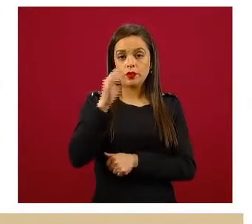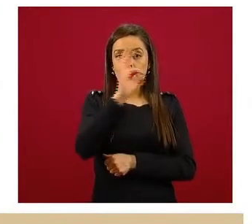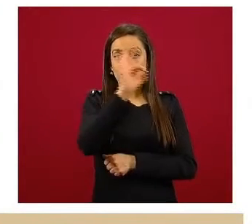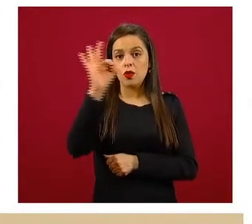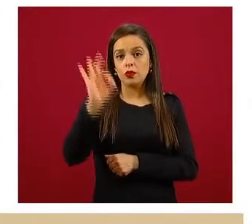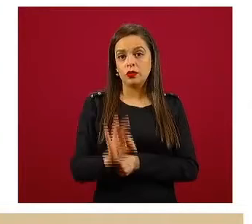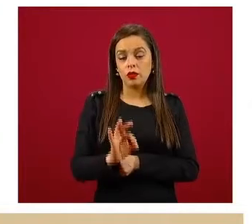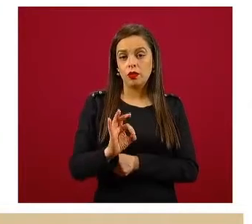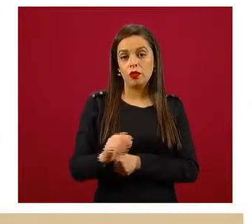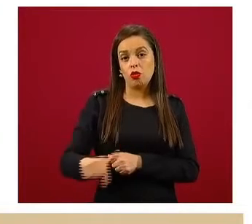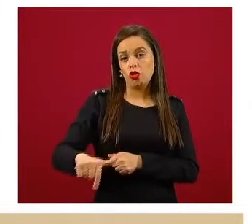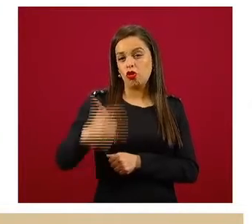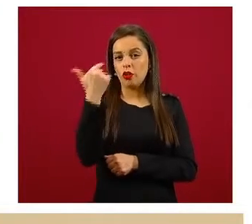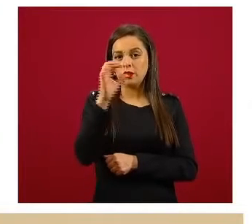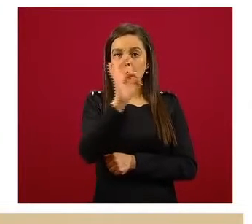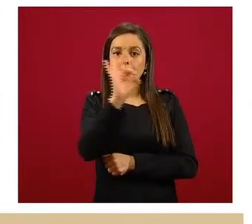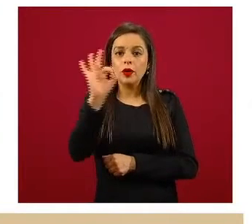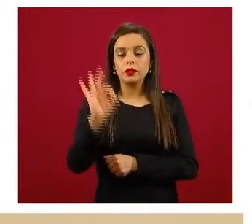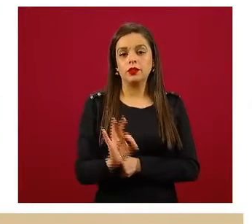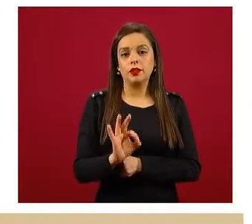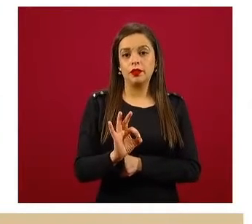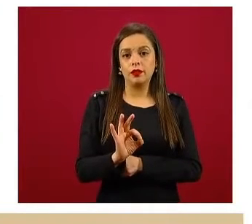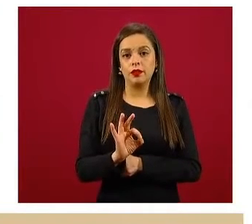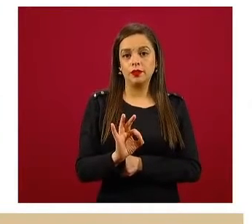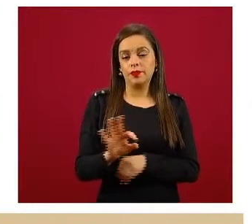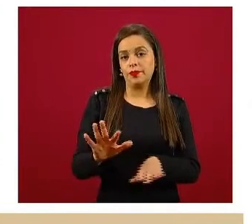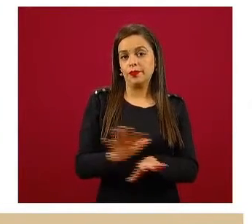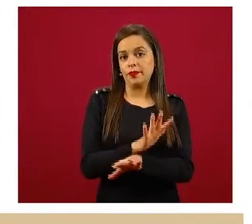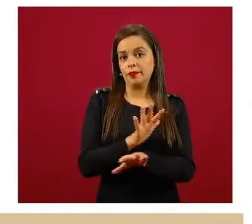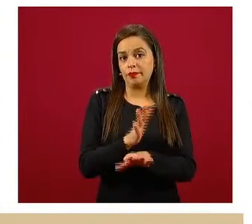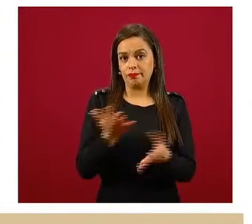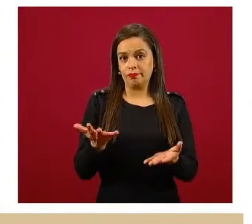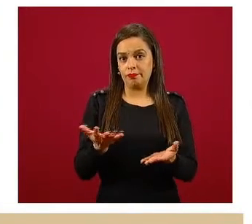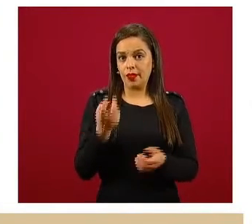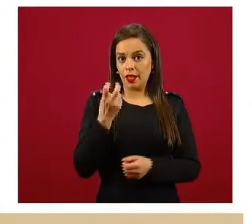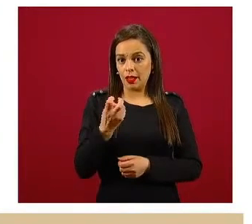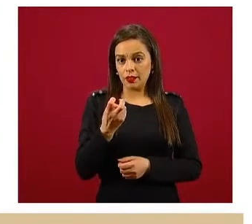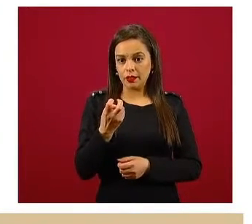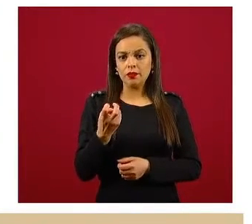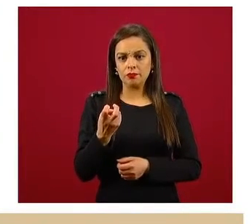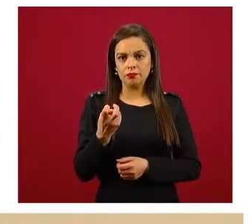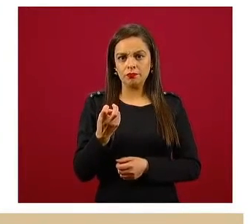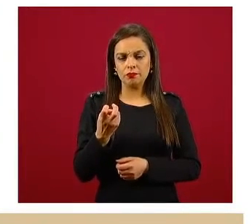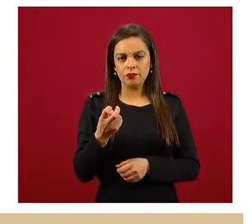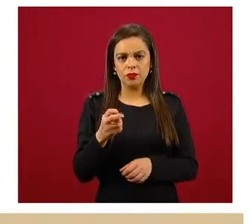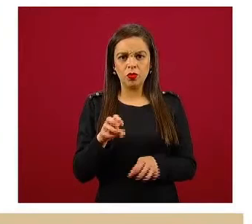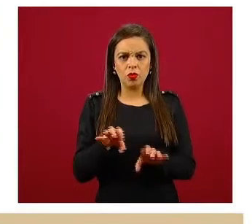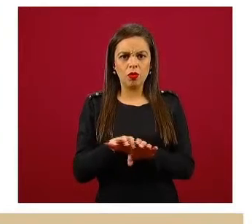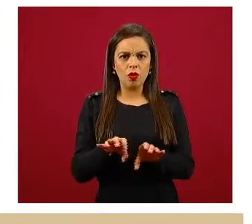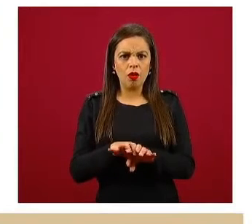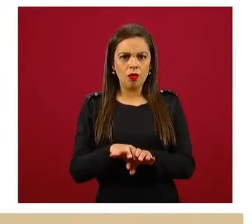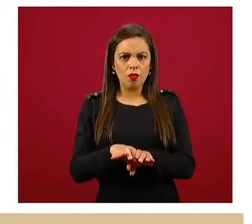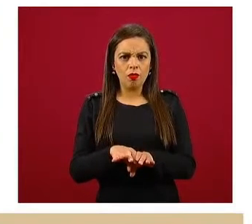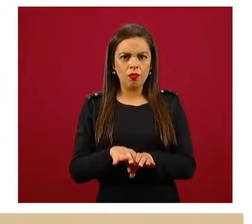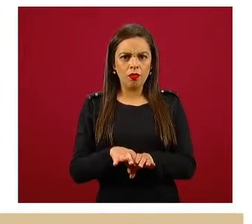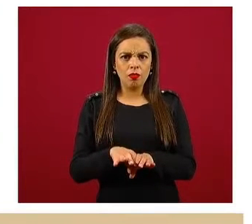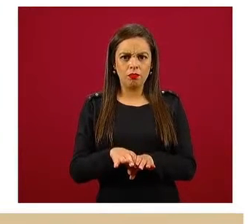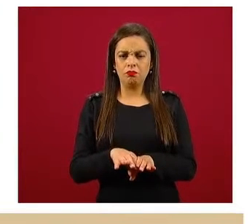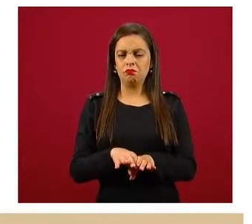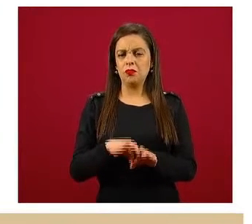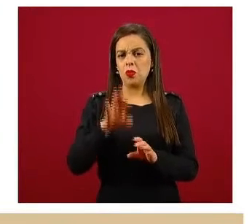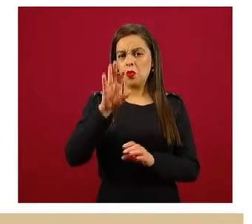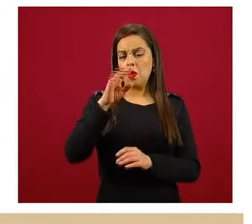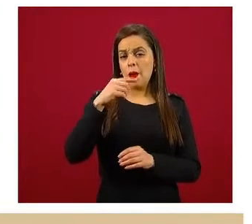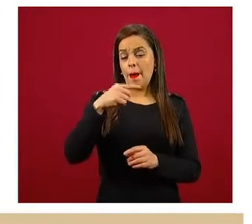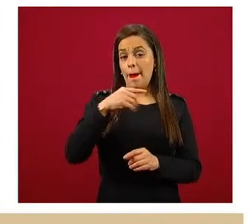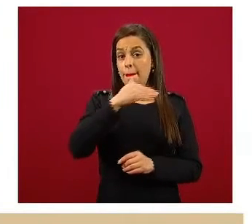11%, casi 12%. Eso quiere decir que se movió de